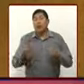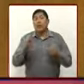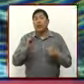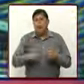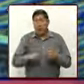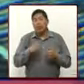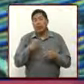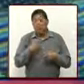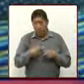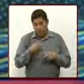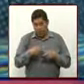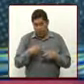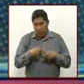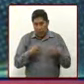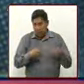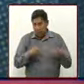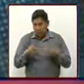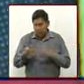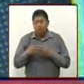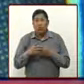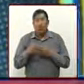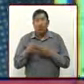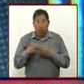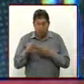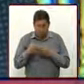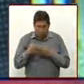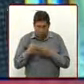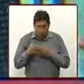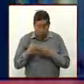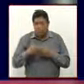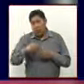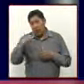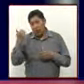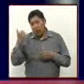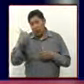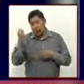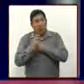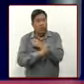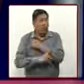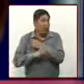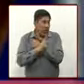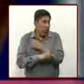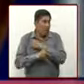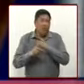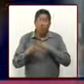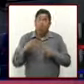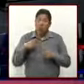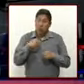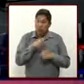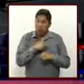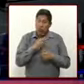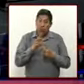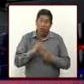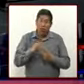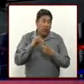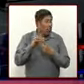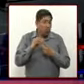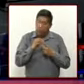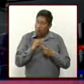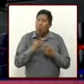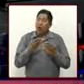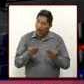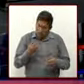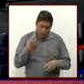teniendo dificultad para tener la disponibilidad del dólar como tienen los otros países. no somos excepción. Segundo